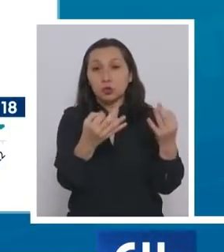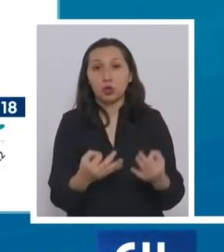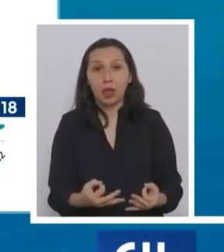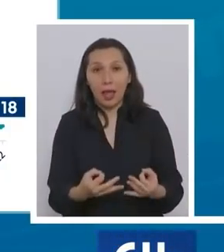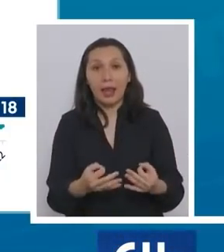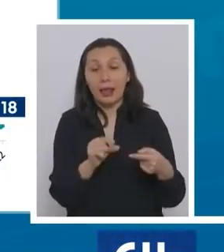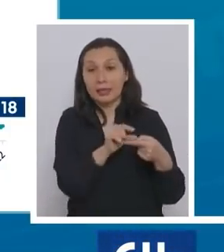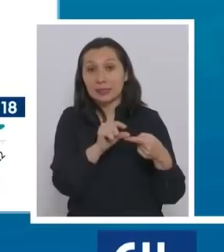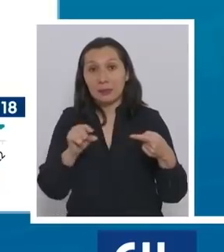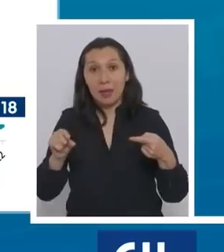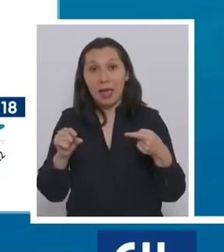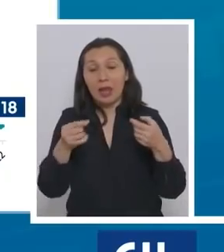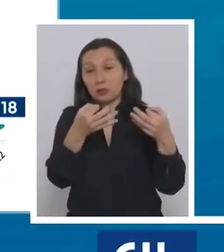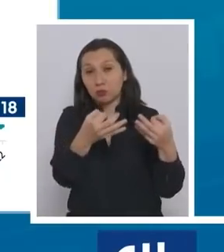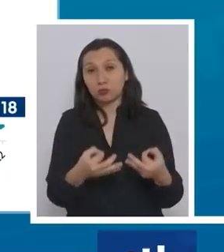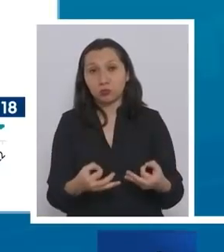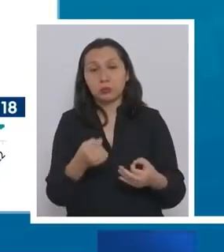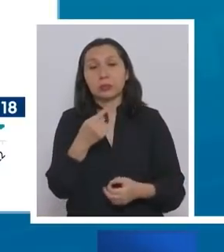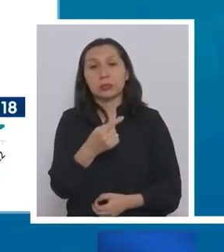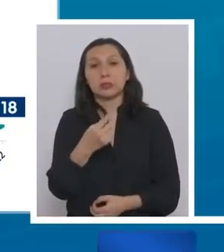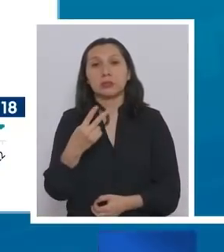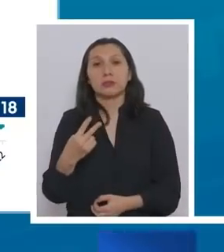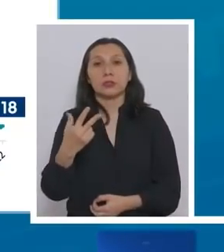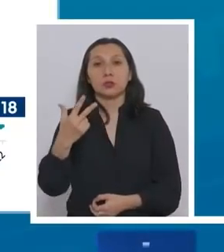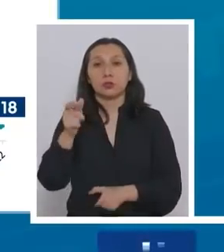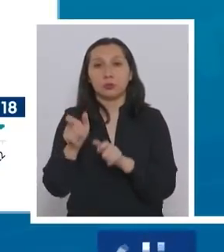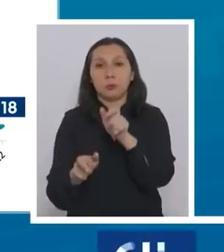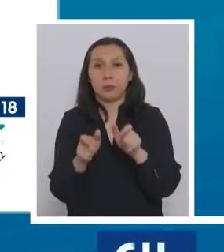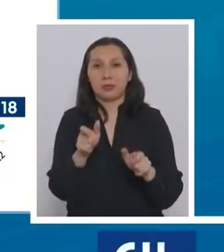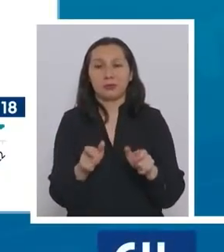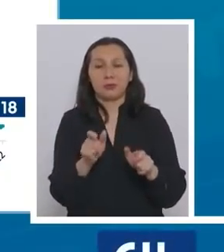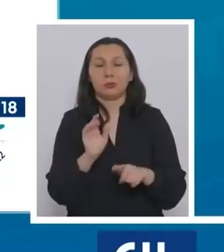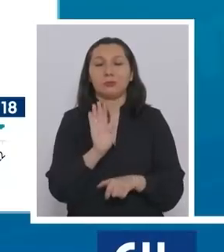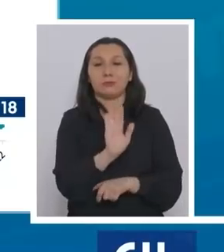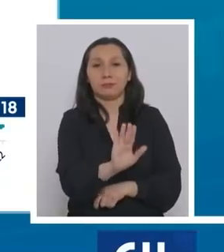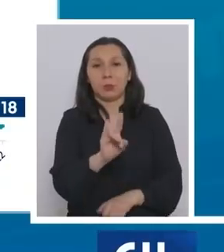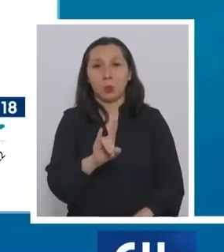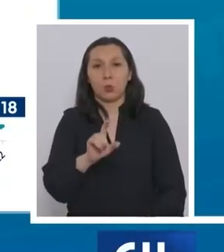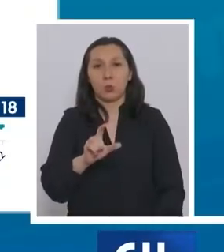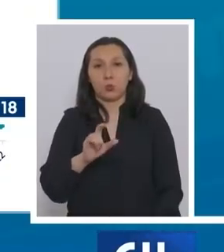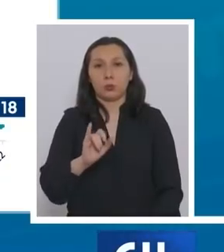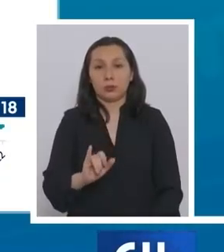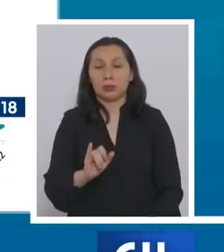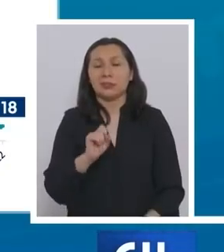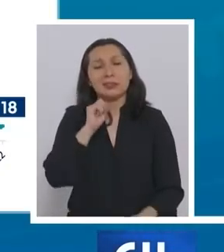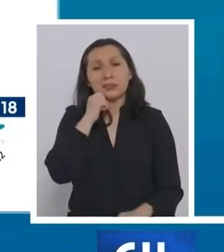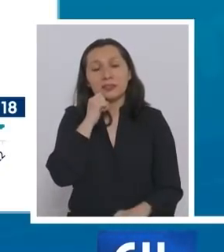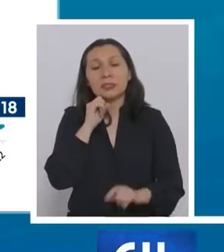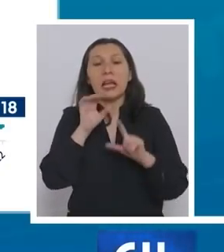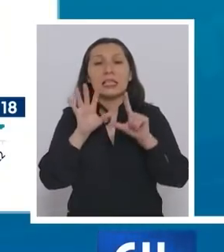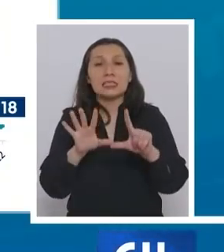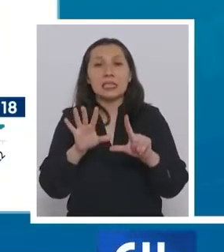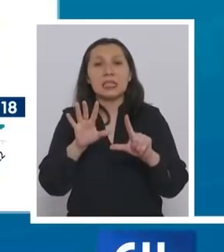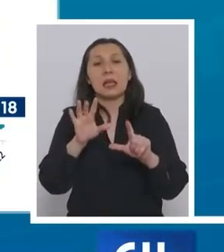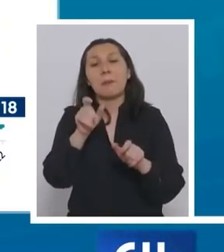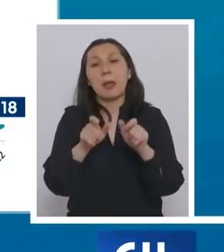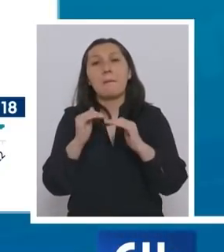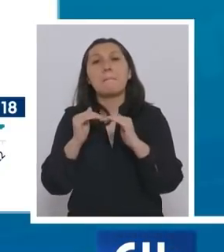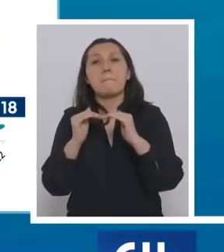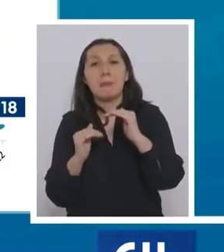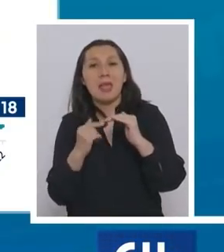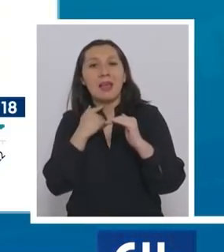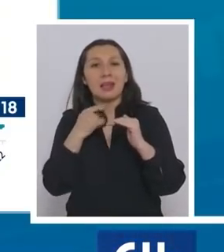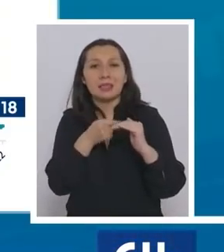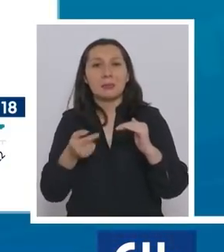totalizando en la semana 128 pacientes en una unidad de cuidado intensivo, es decir, 7 pacientes menos que